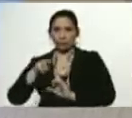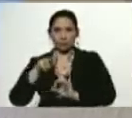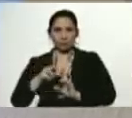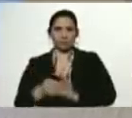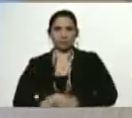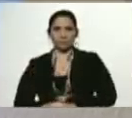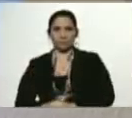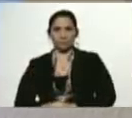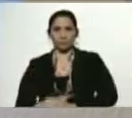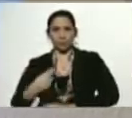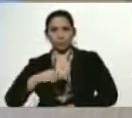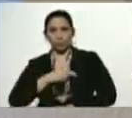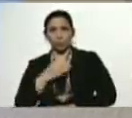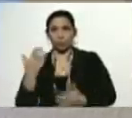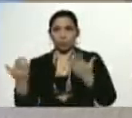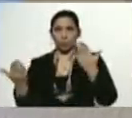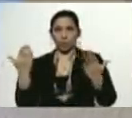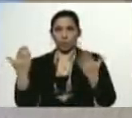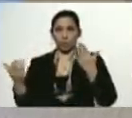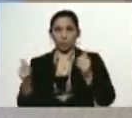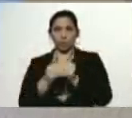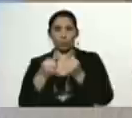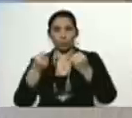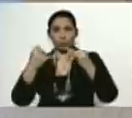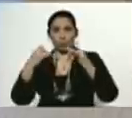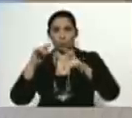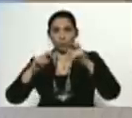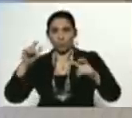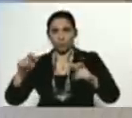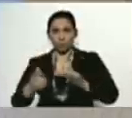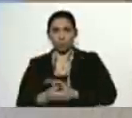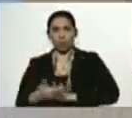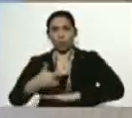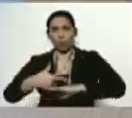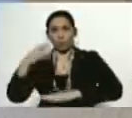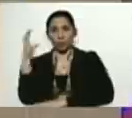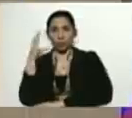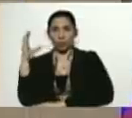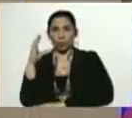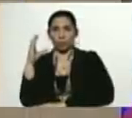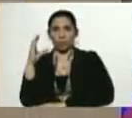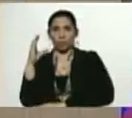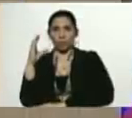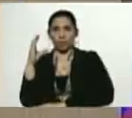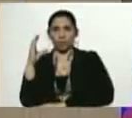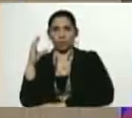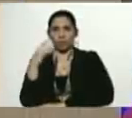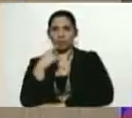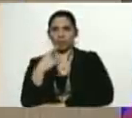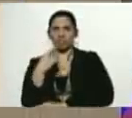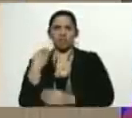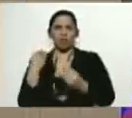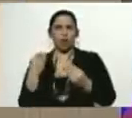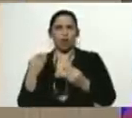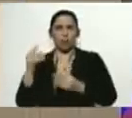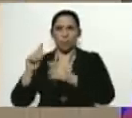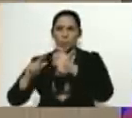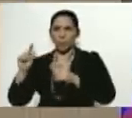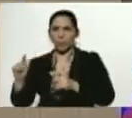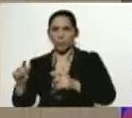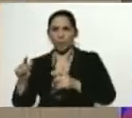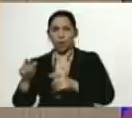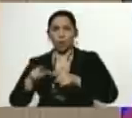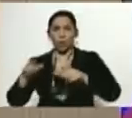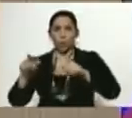y lo estamos comparando con el número de casos que el gobierno de Colombia refiere como casos en la zona